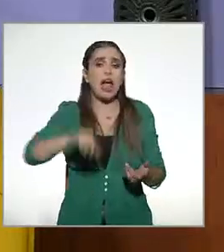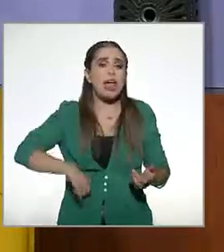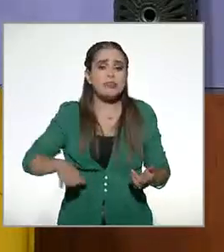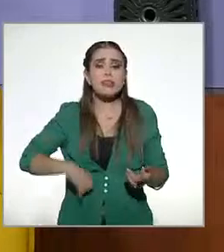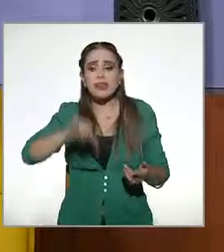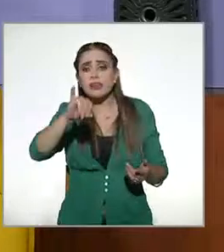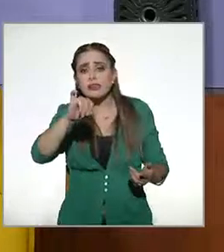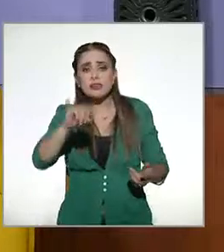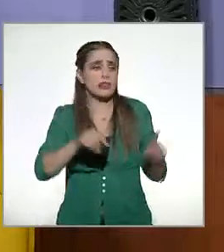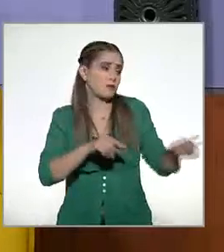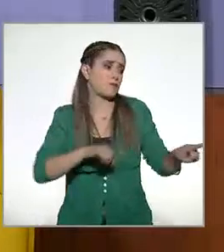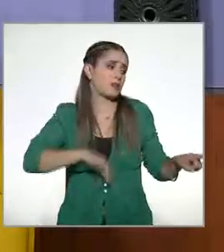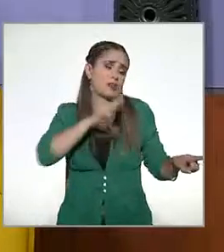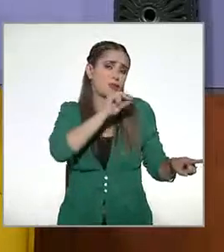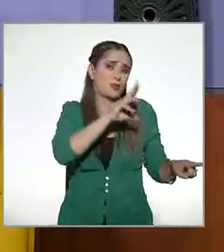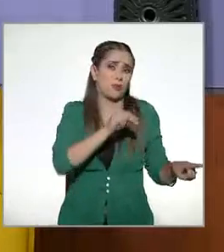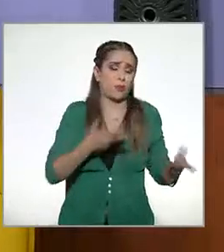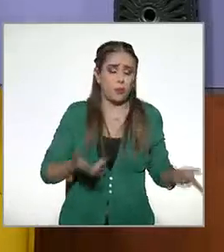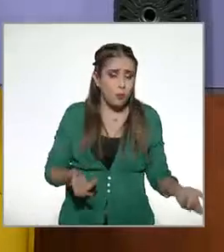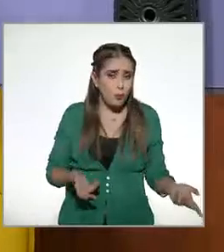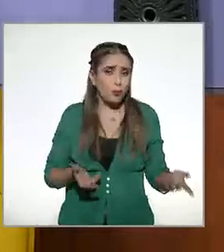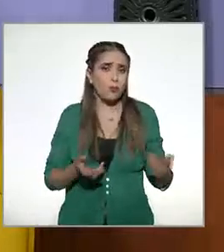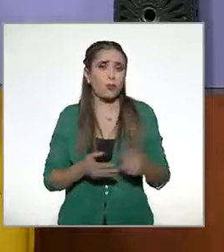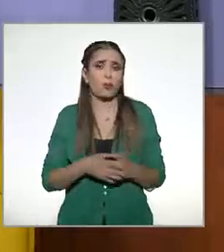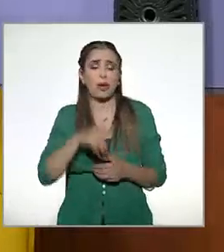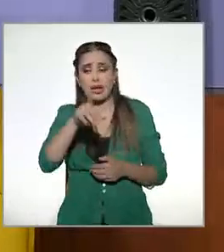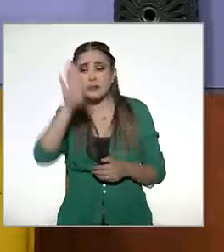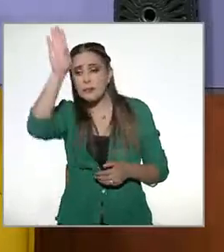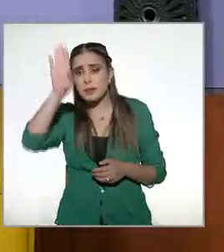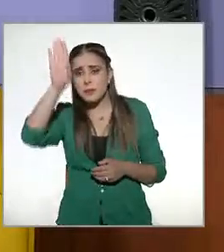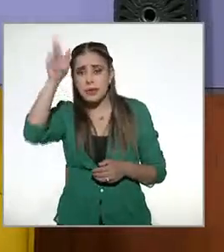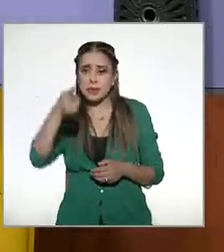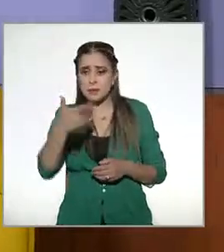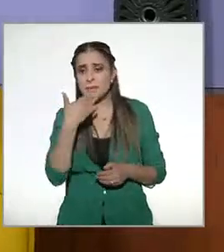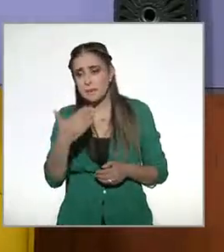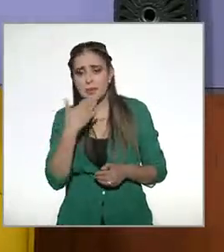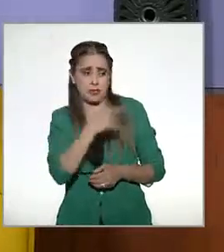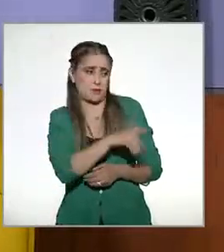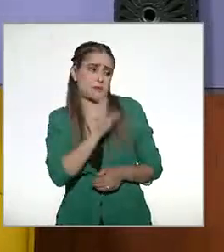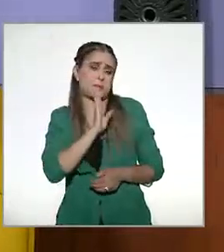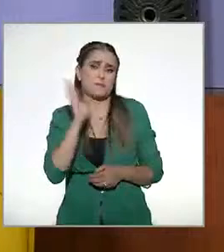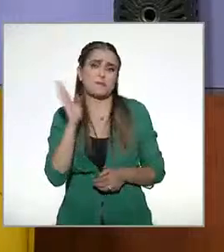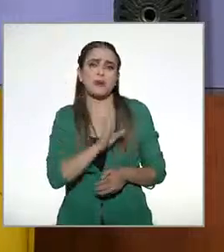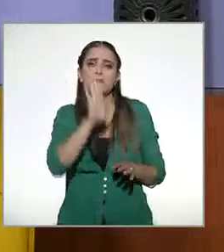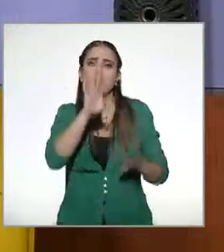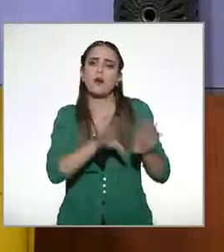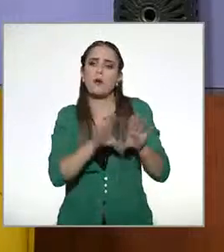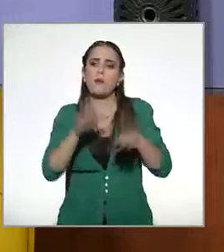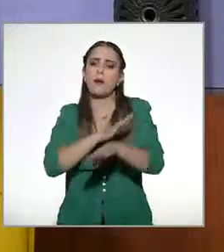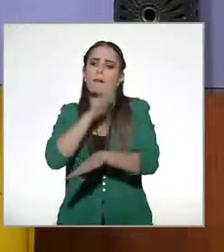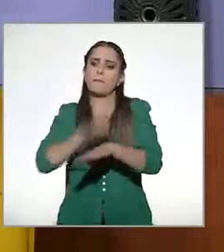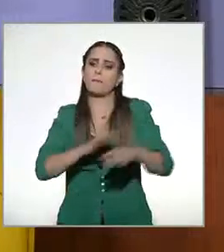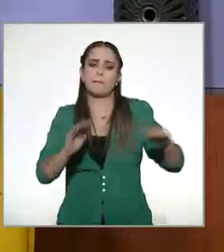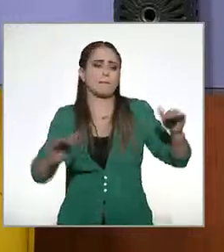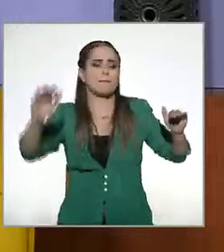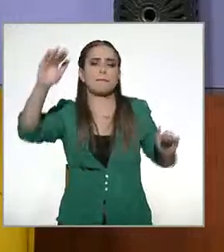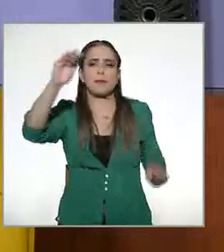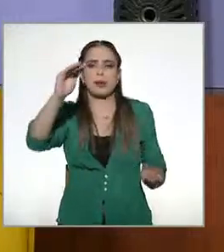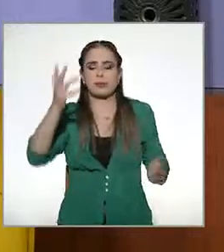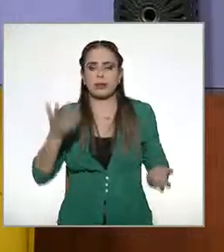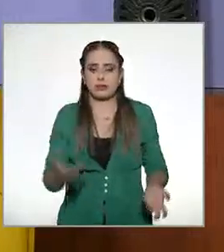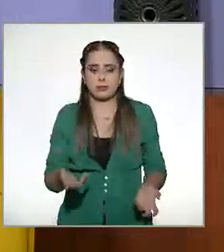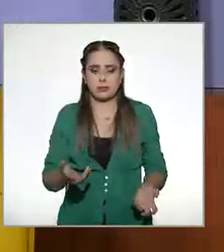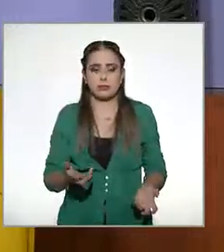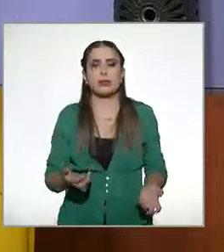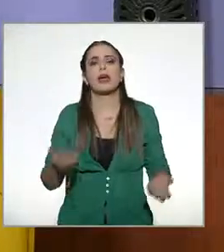a quien al maestro narcisísticamente le interese más su clase eventualmente también puede evaluarlo de otra manera claro hay maestros